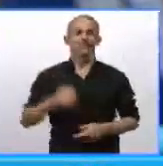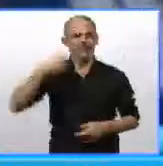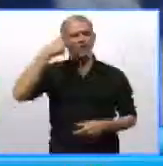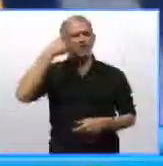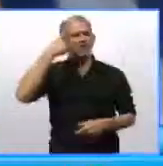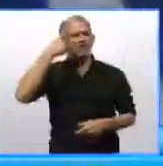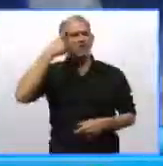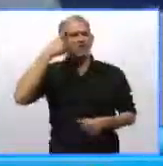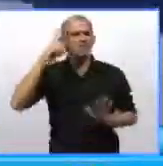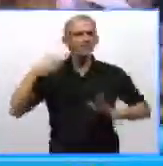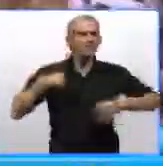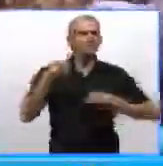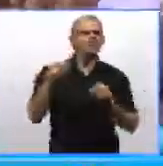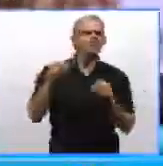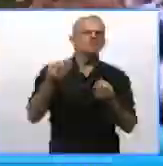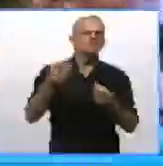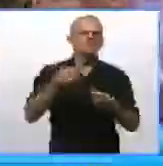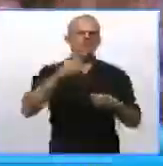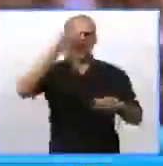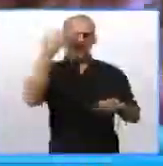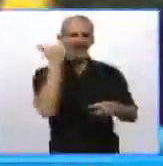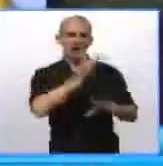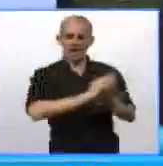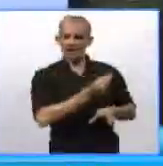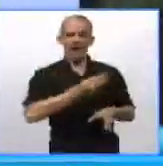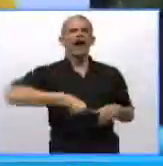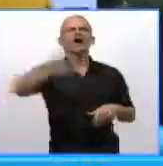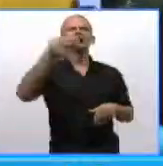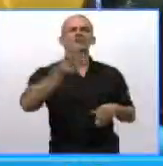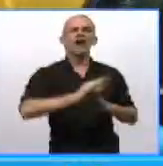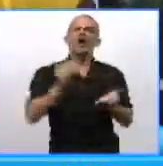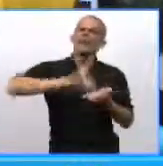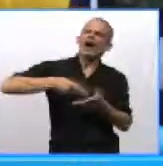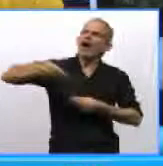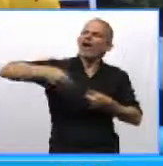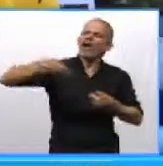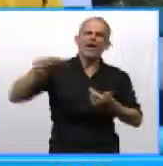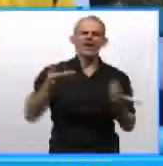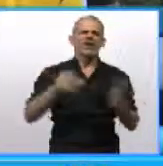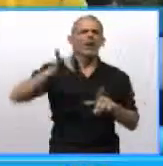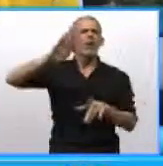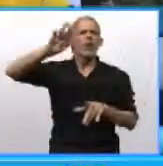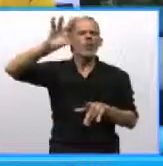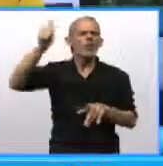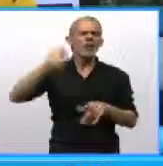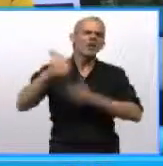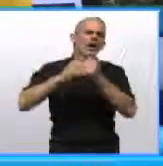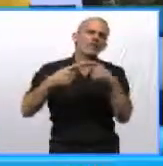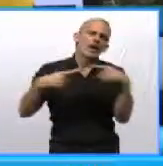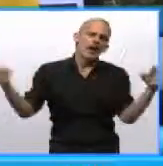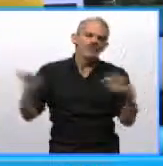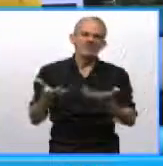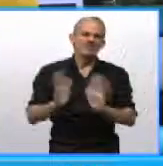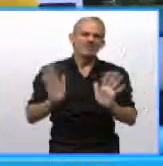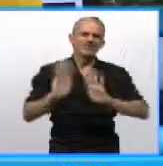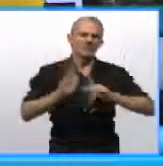el tema de que los que juegan Nacional ya estén clasificados, no tienen que jugar una clasificación de Urba, porque si no el torneo se hace muy largo, el año se